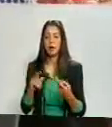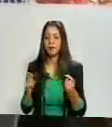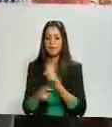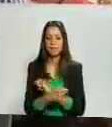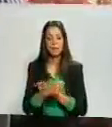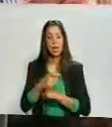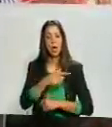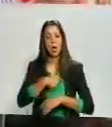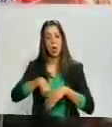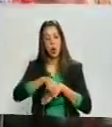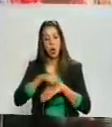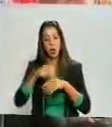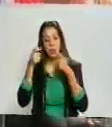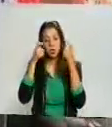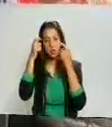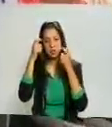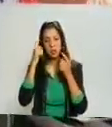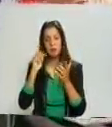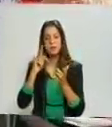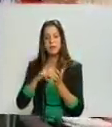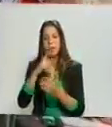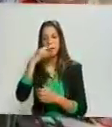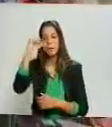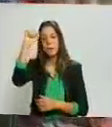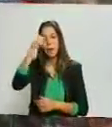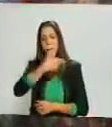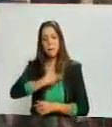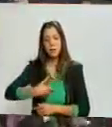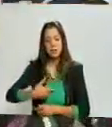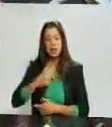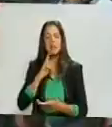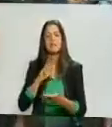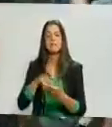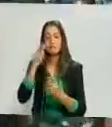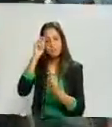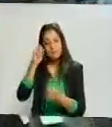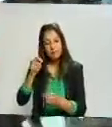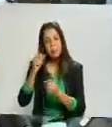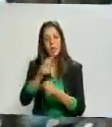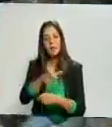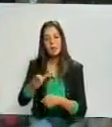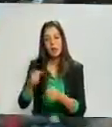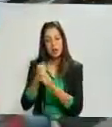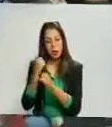el gobierno bolivariano y por el presidente Nicolás Maduro. Ya para terminar,